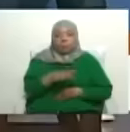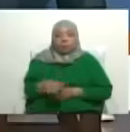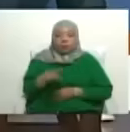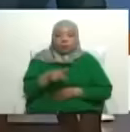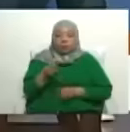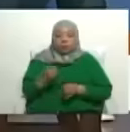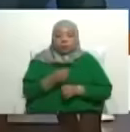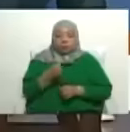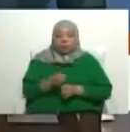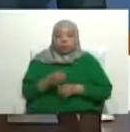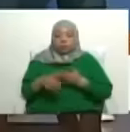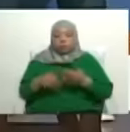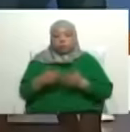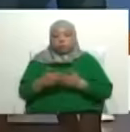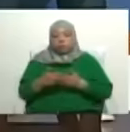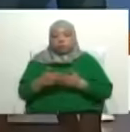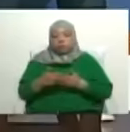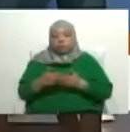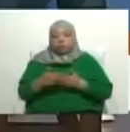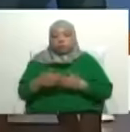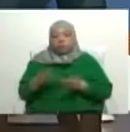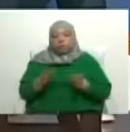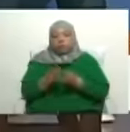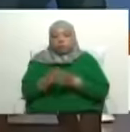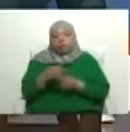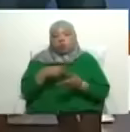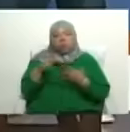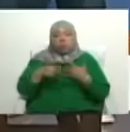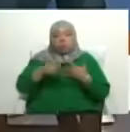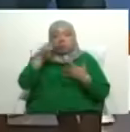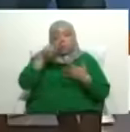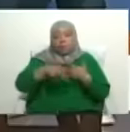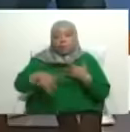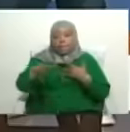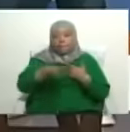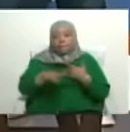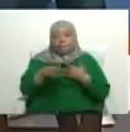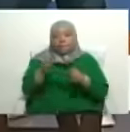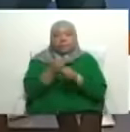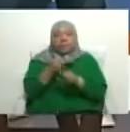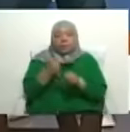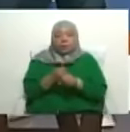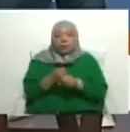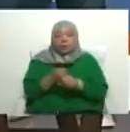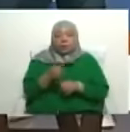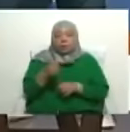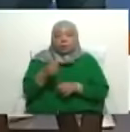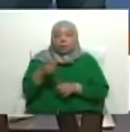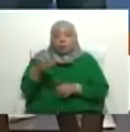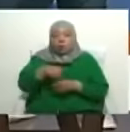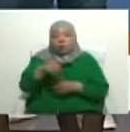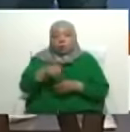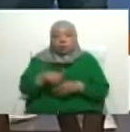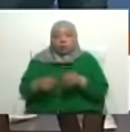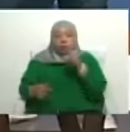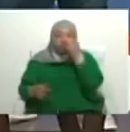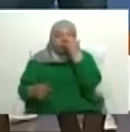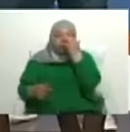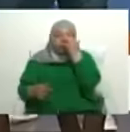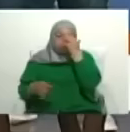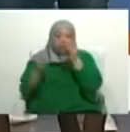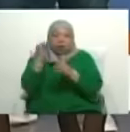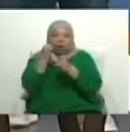las colas, escondieron los productos para conseguir un eslogan electoral, la última